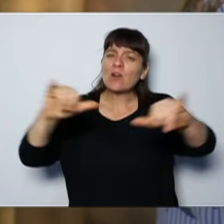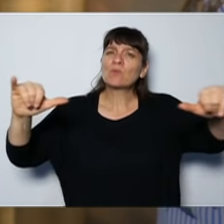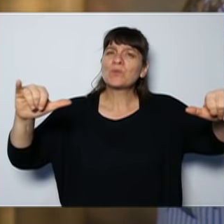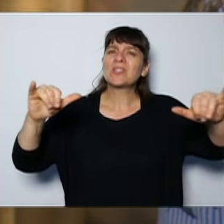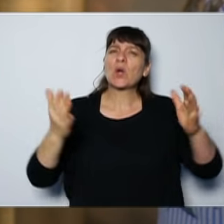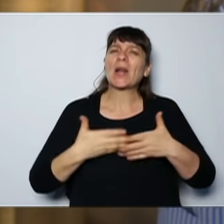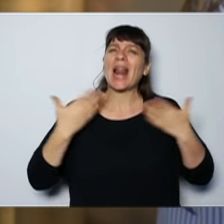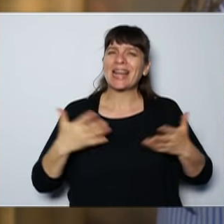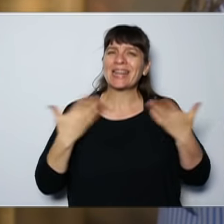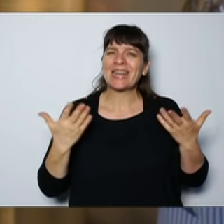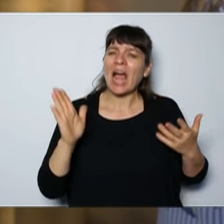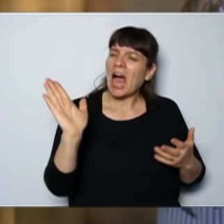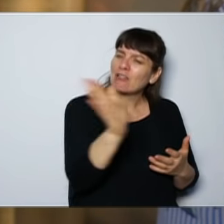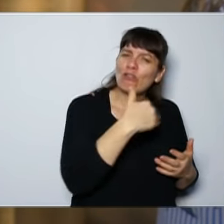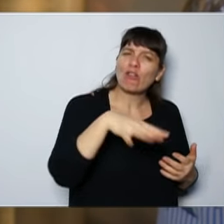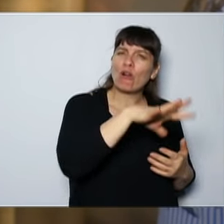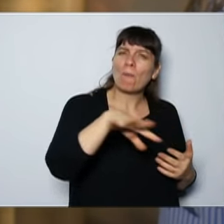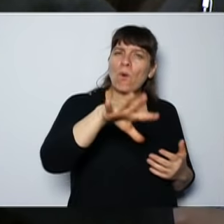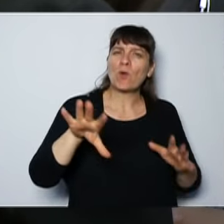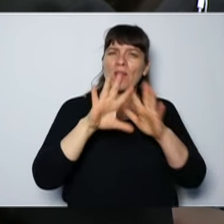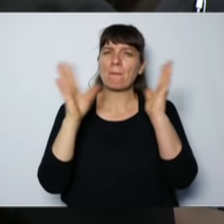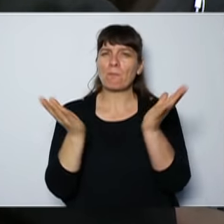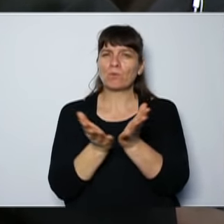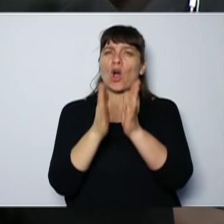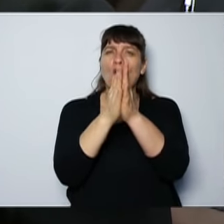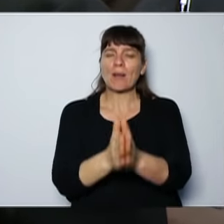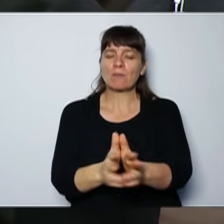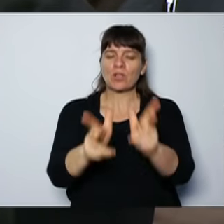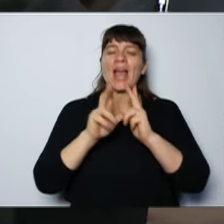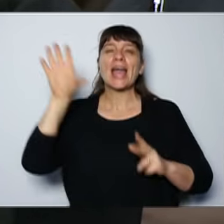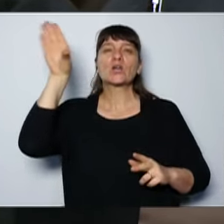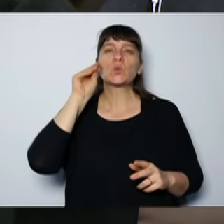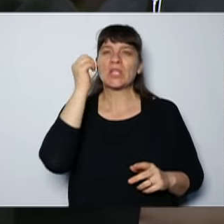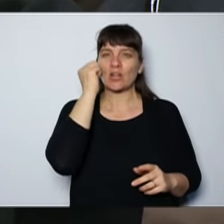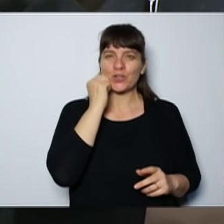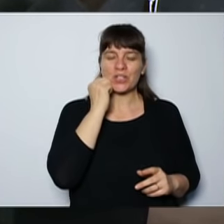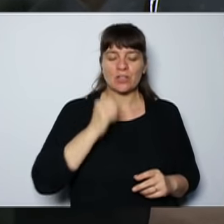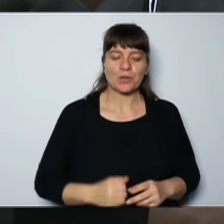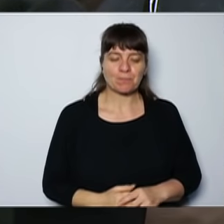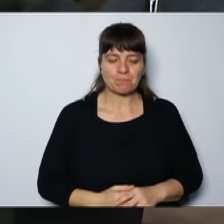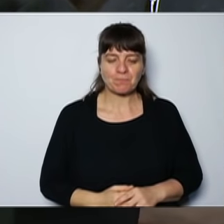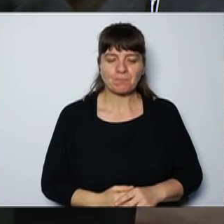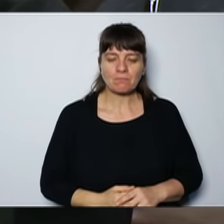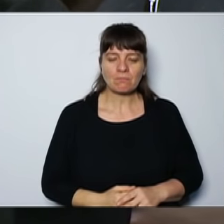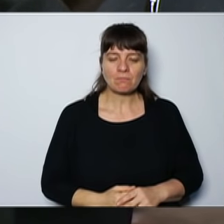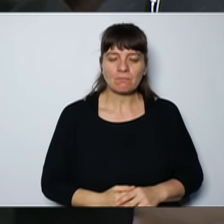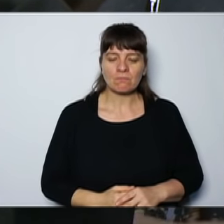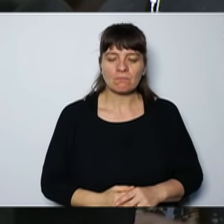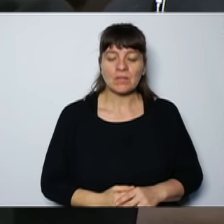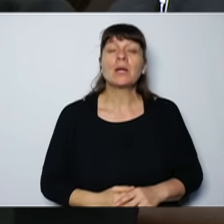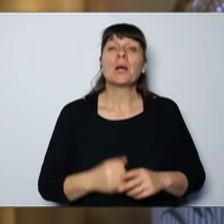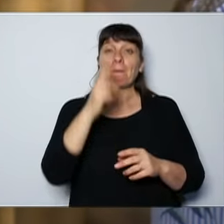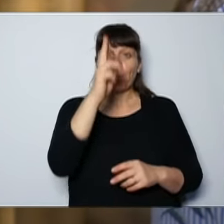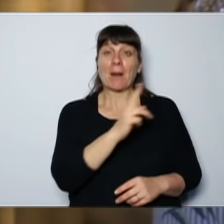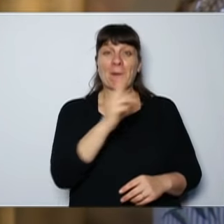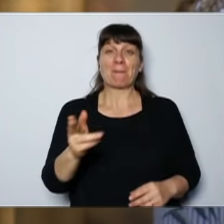con alegría a todos los pueblos del mundo. Oremos. Escúchanos, Señor.